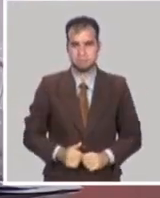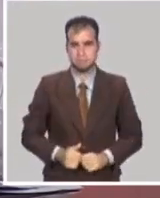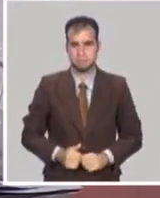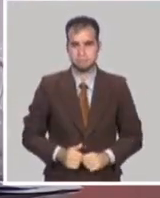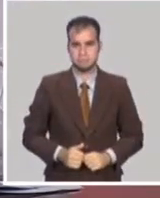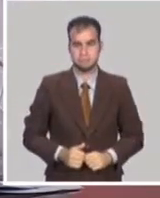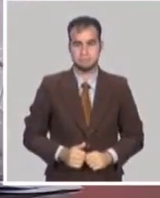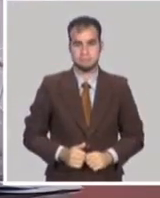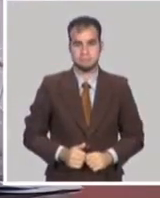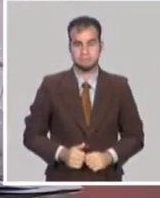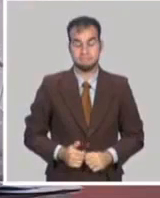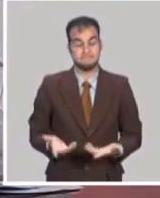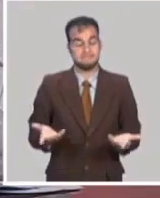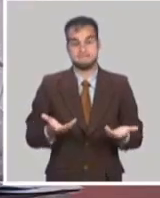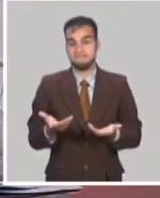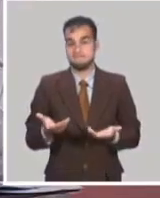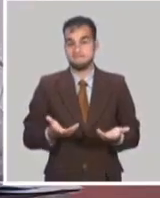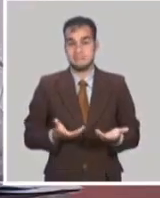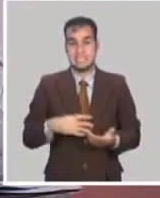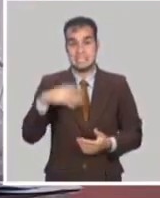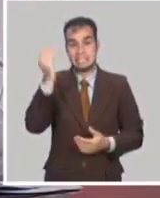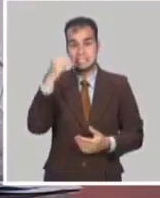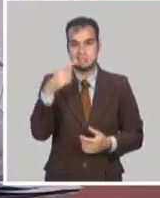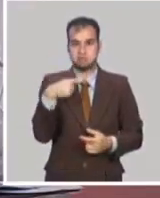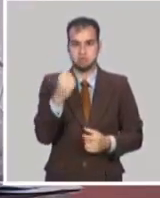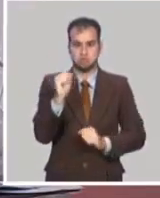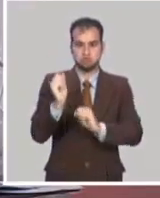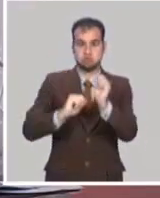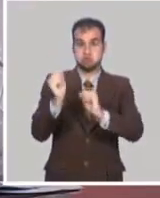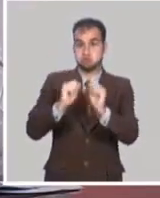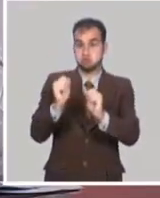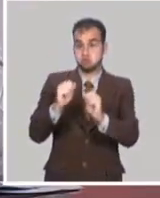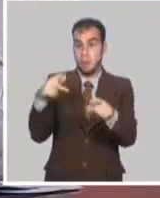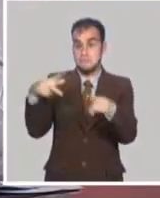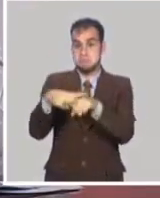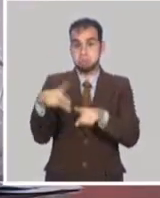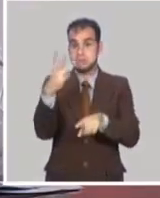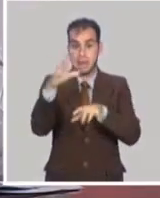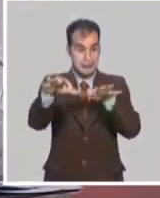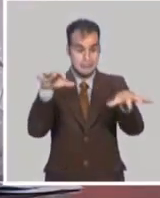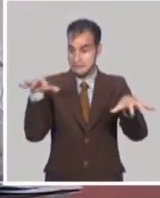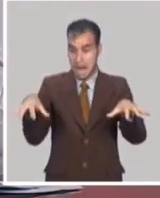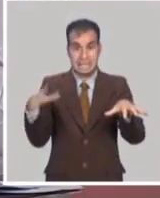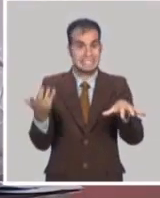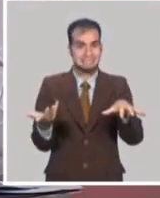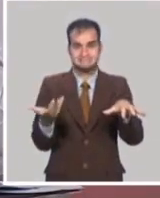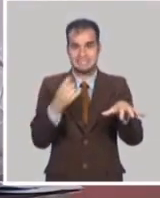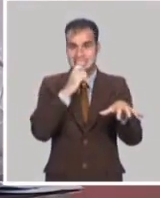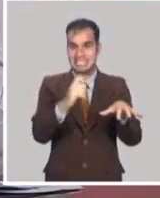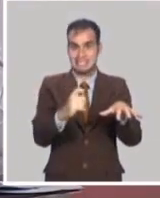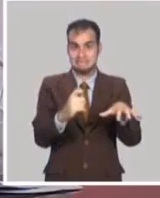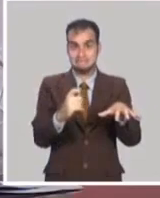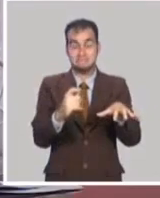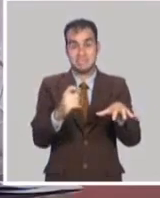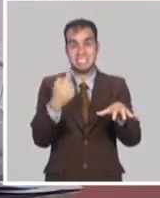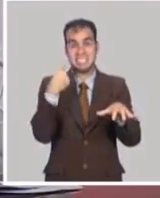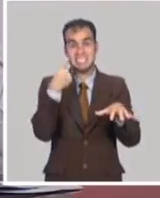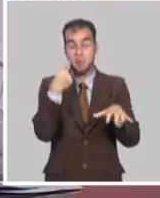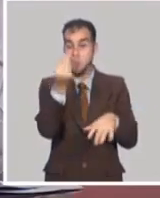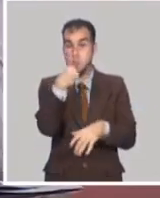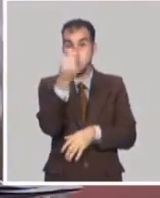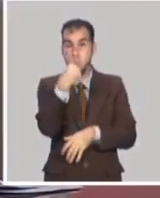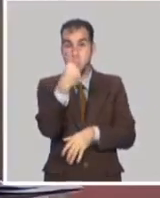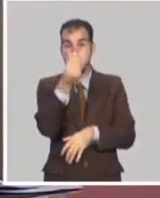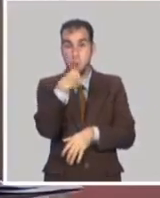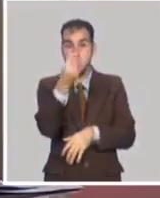cantidad de generación base fuera de servicio se incrementa mucho en consumo por la generación